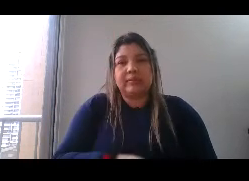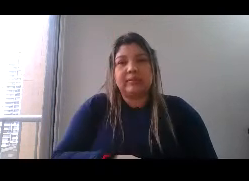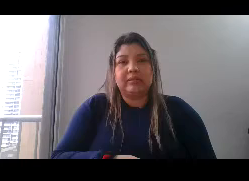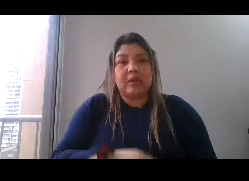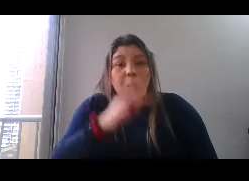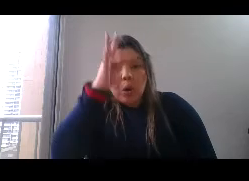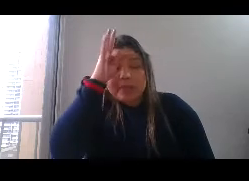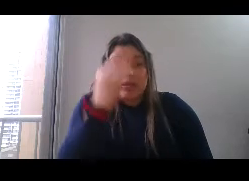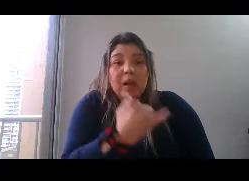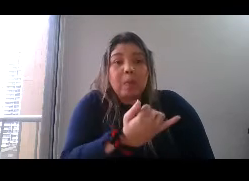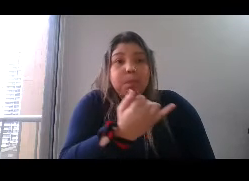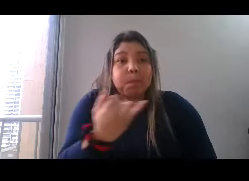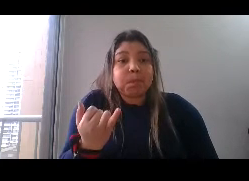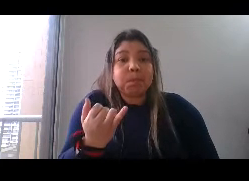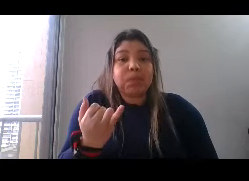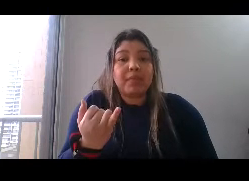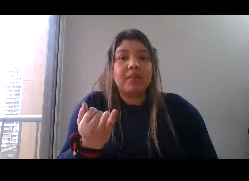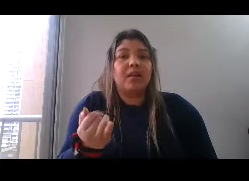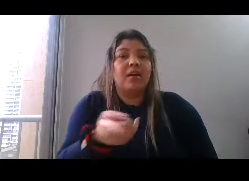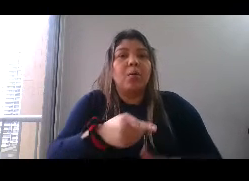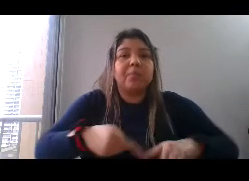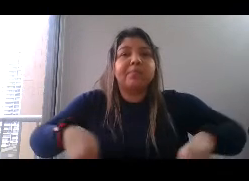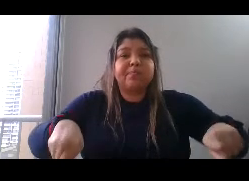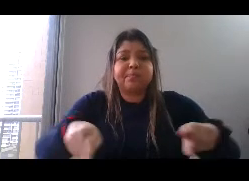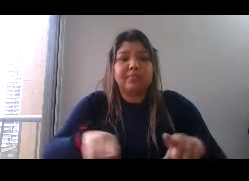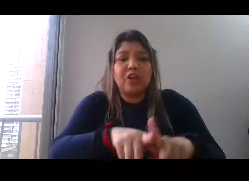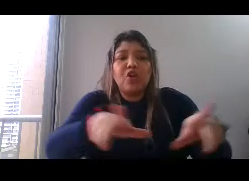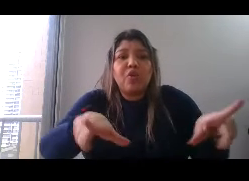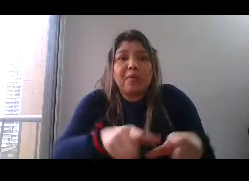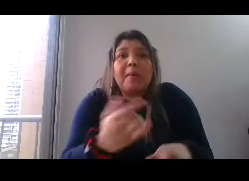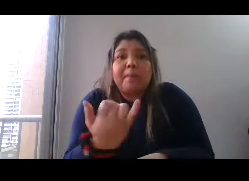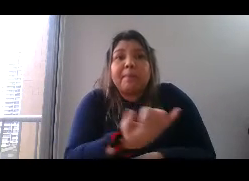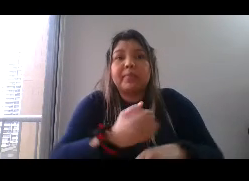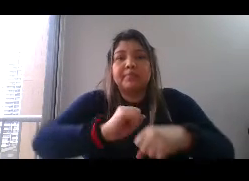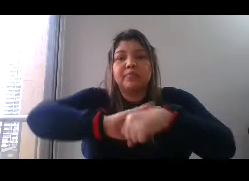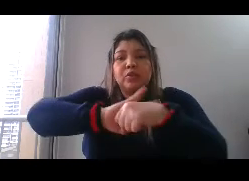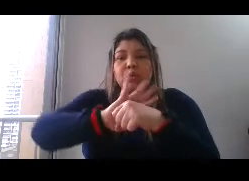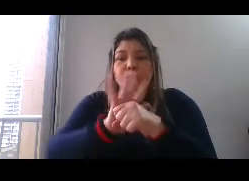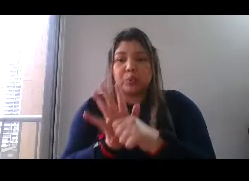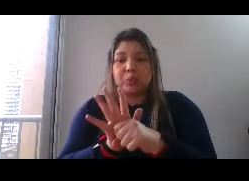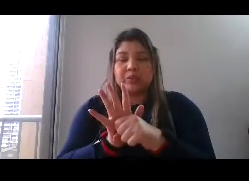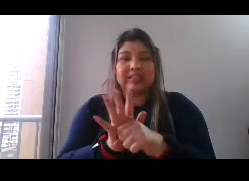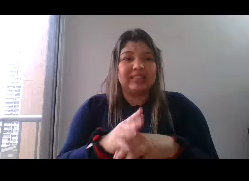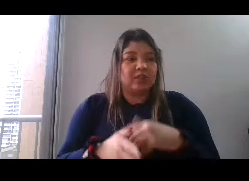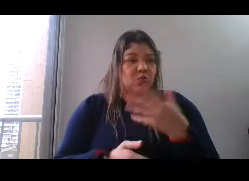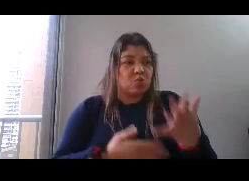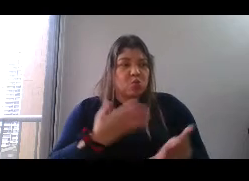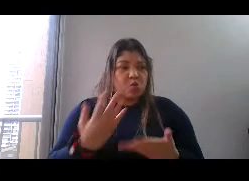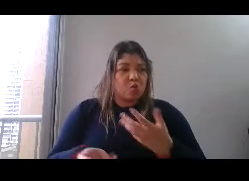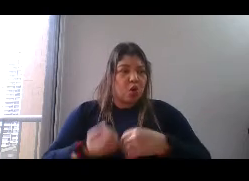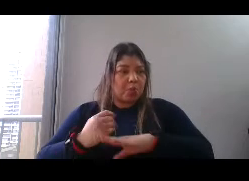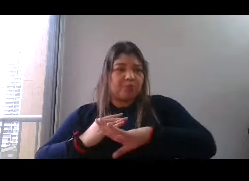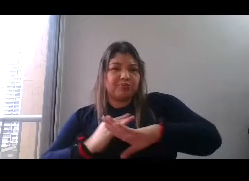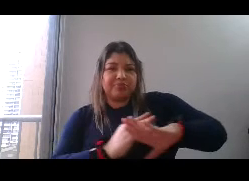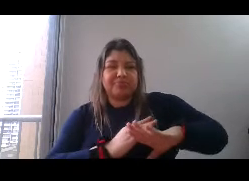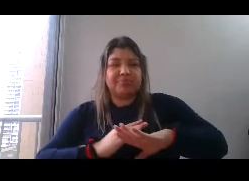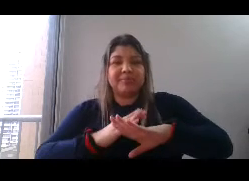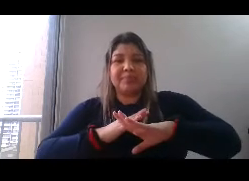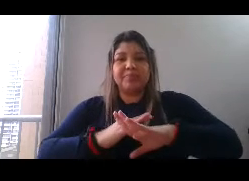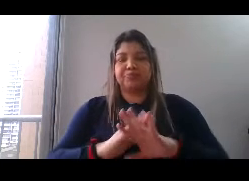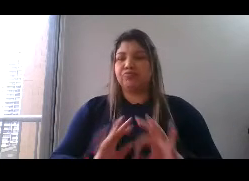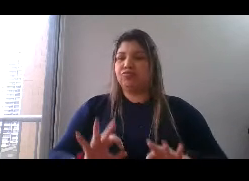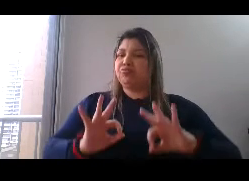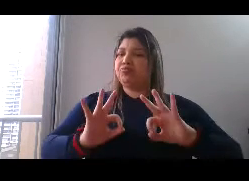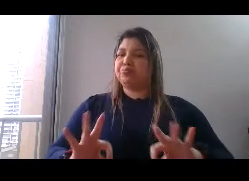pacientes y está en un área de COVID, y si estamos pensando en esa seguridad del trabajador de la salud,